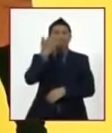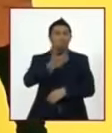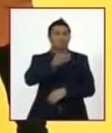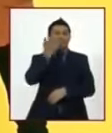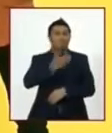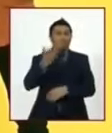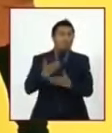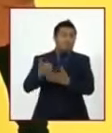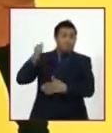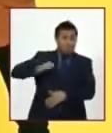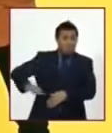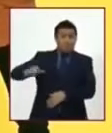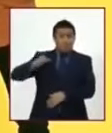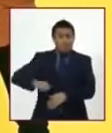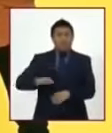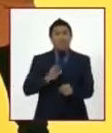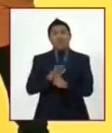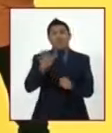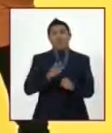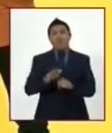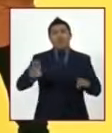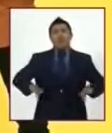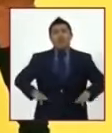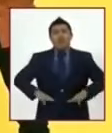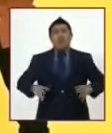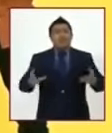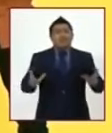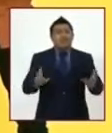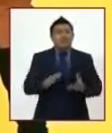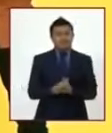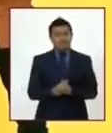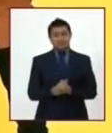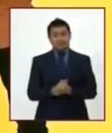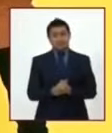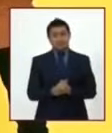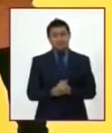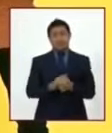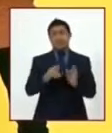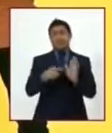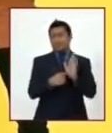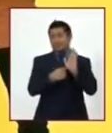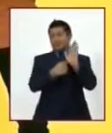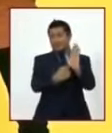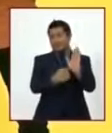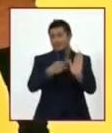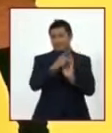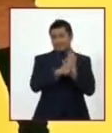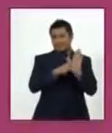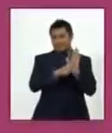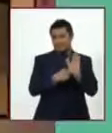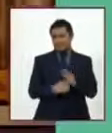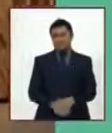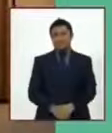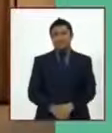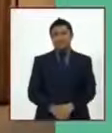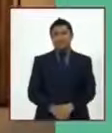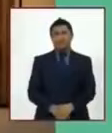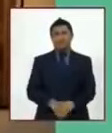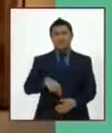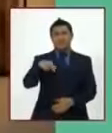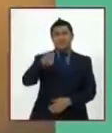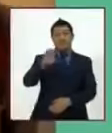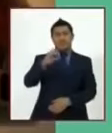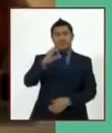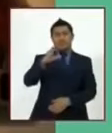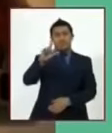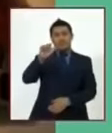del neoclásico y en qué se diferencia del barroco? Lo veremos a continuación. El